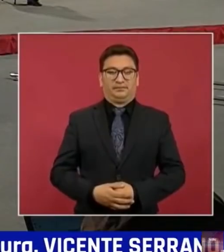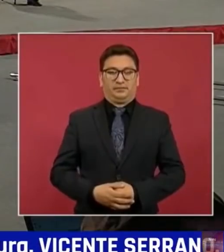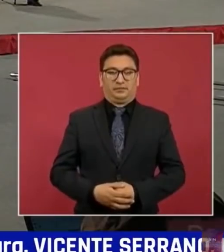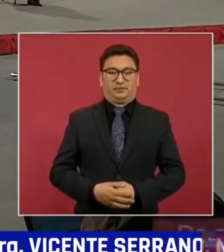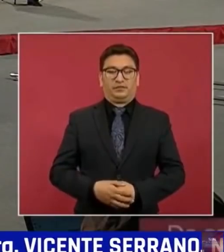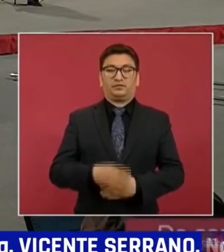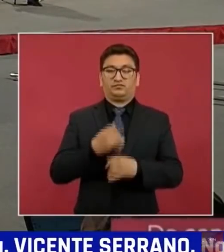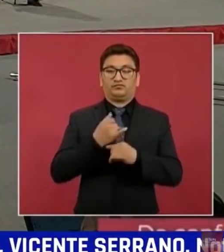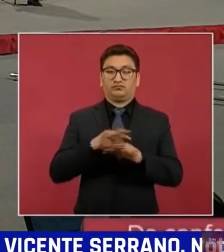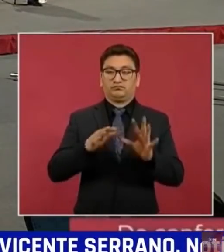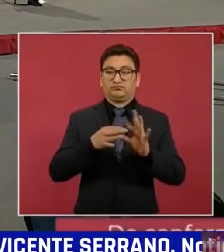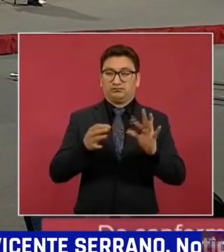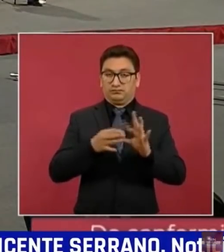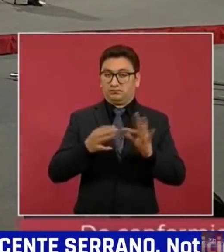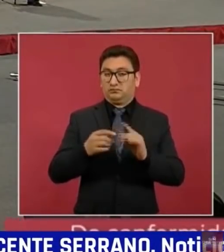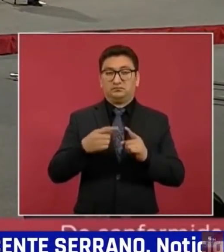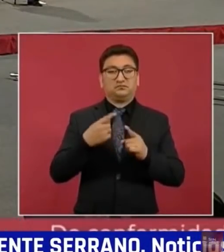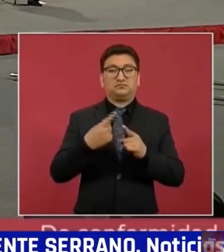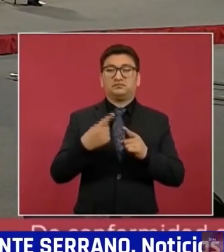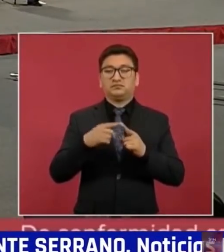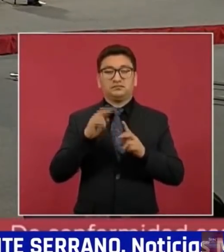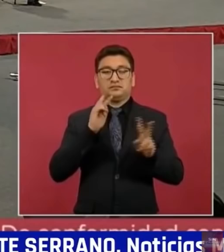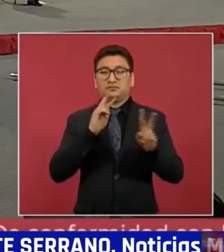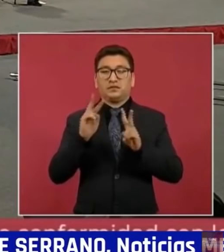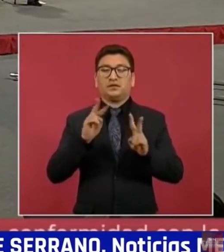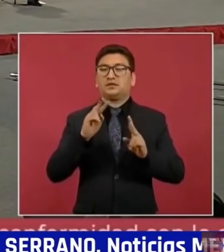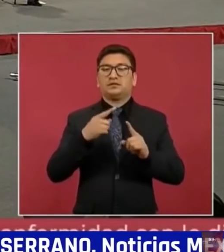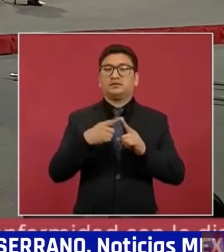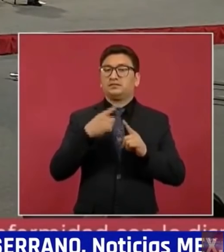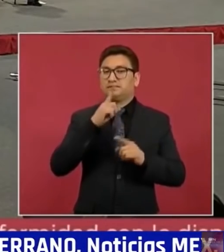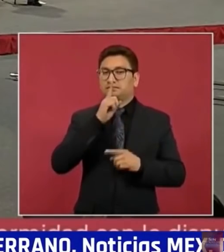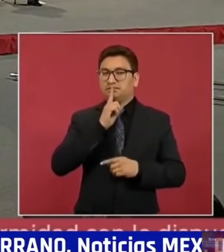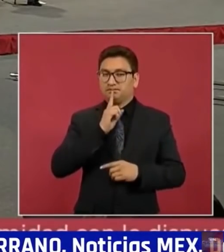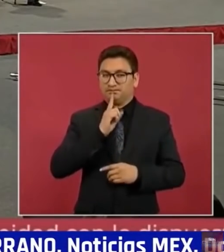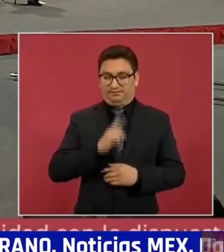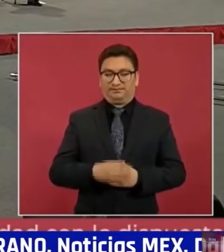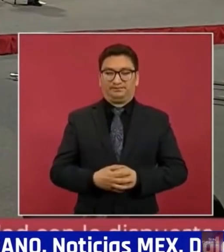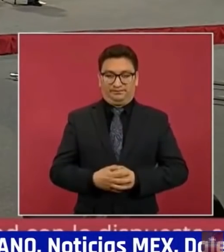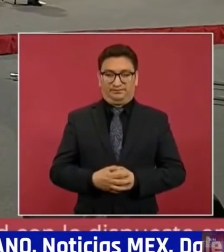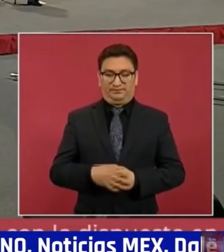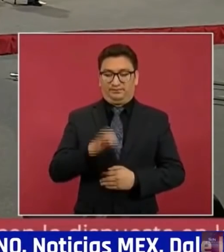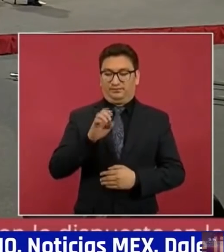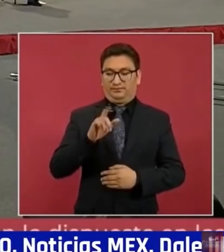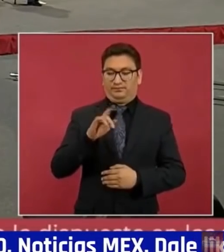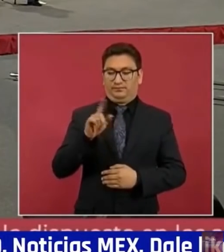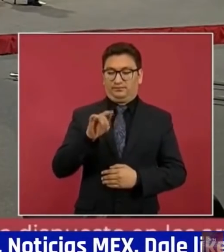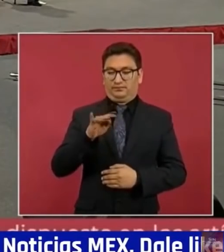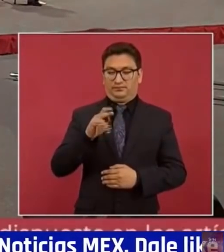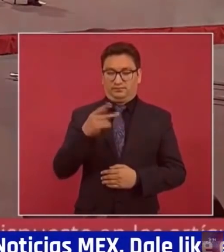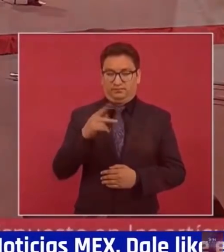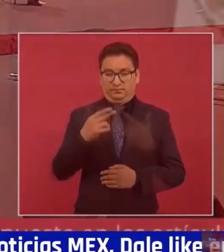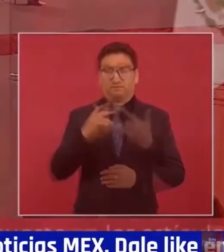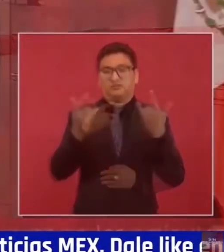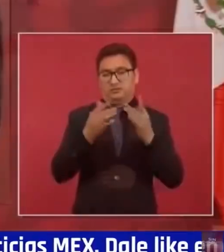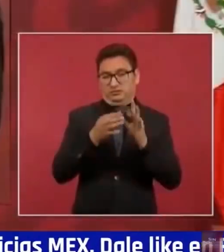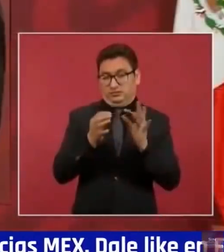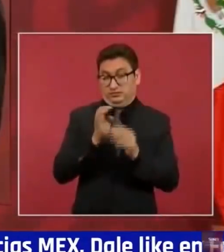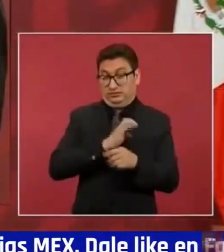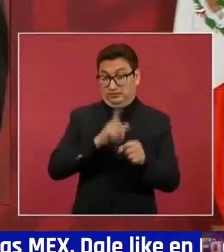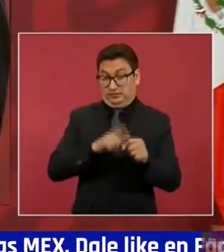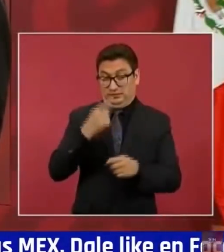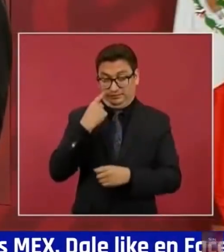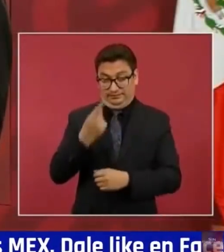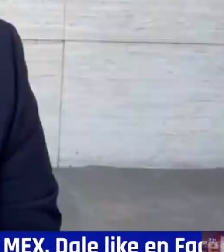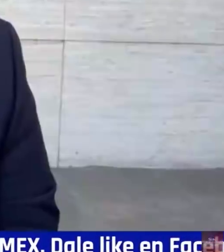en la televisión en nuestro país. Hoy el presidente Andrés Manuel López Obrador exhibió precisamente